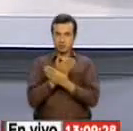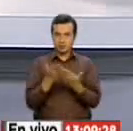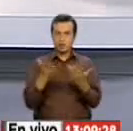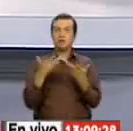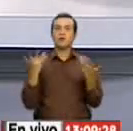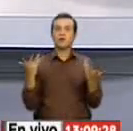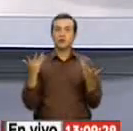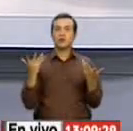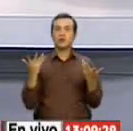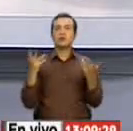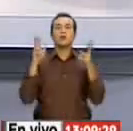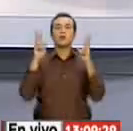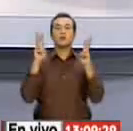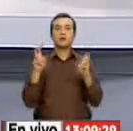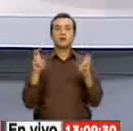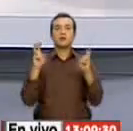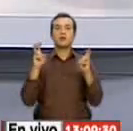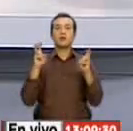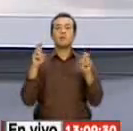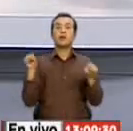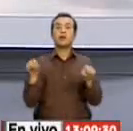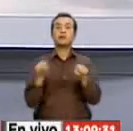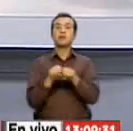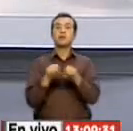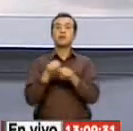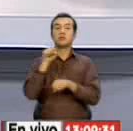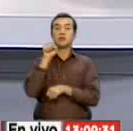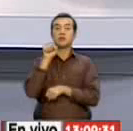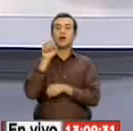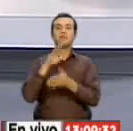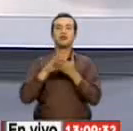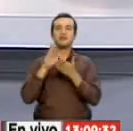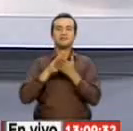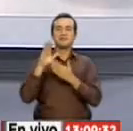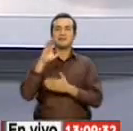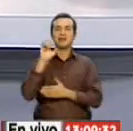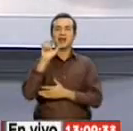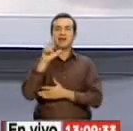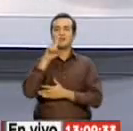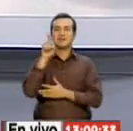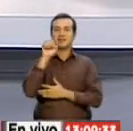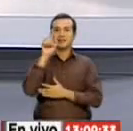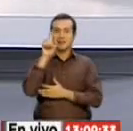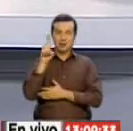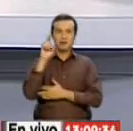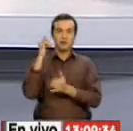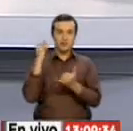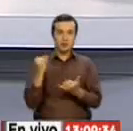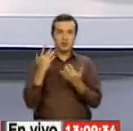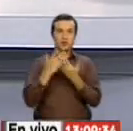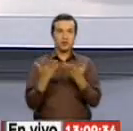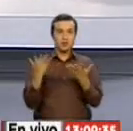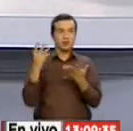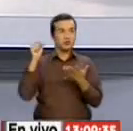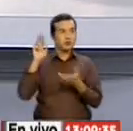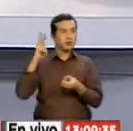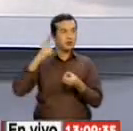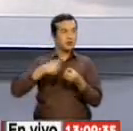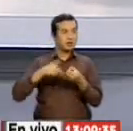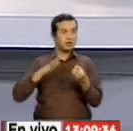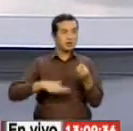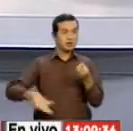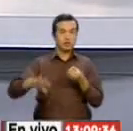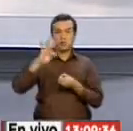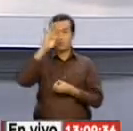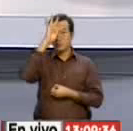Vámonos ahora, Mariuxi, al sector del calzado en el sur de Quito, en donde el presidente Lenín Moreno y Richard Espinosa entregaron oficialmente el Hospital Quito